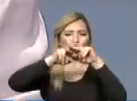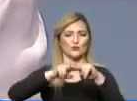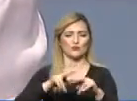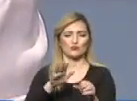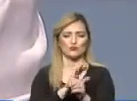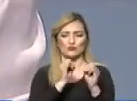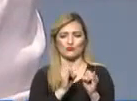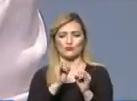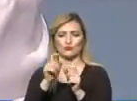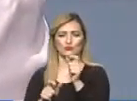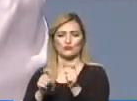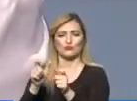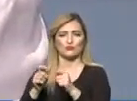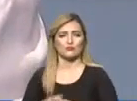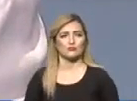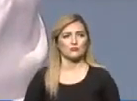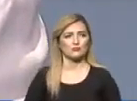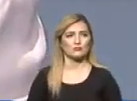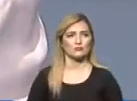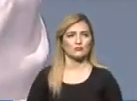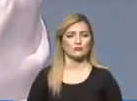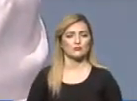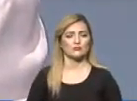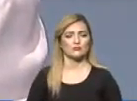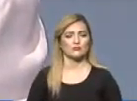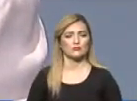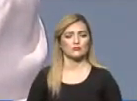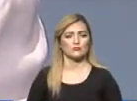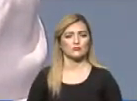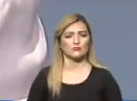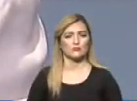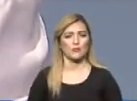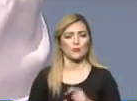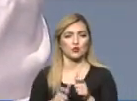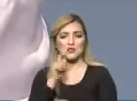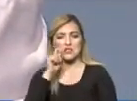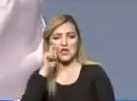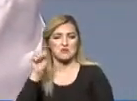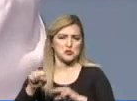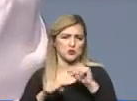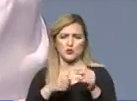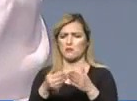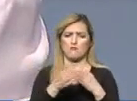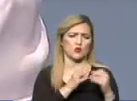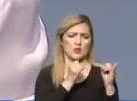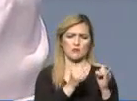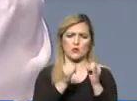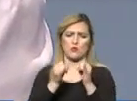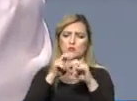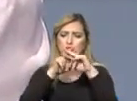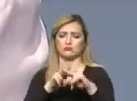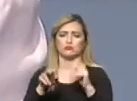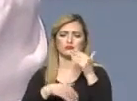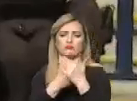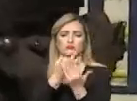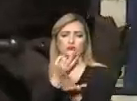de cada uno de los usuarios. Independientemente de que los usuarios hayan presentado o no reclamos, nosotros vamos a revisar todas